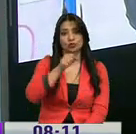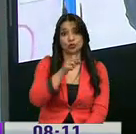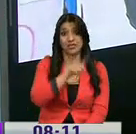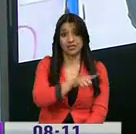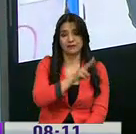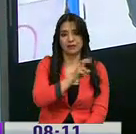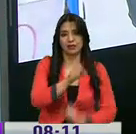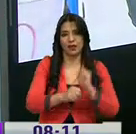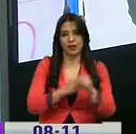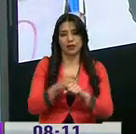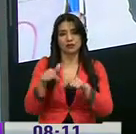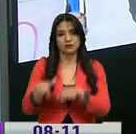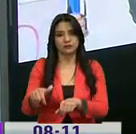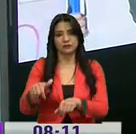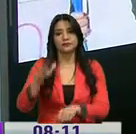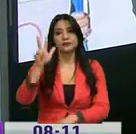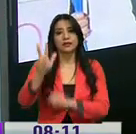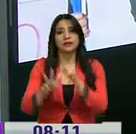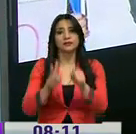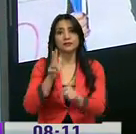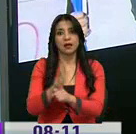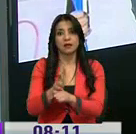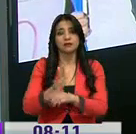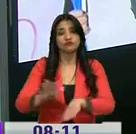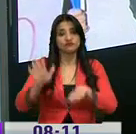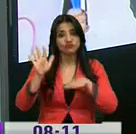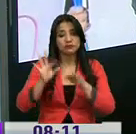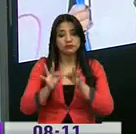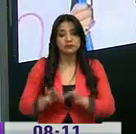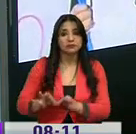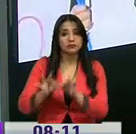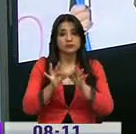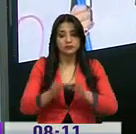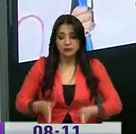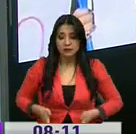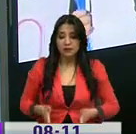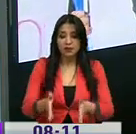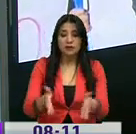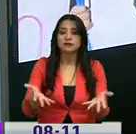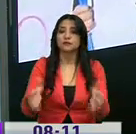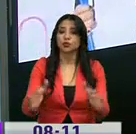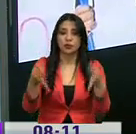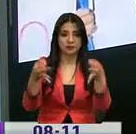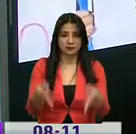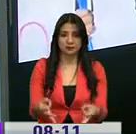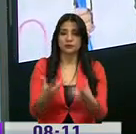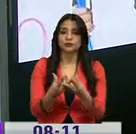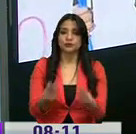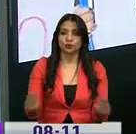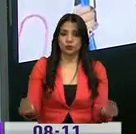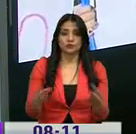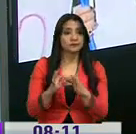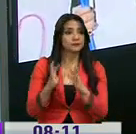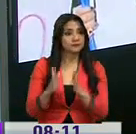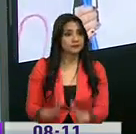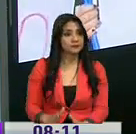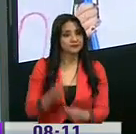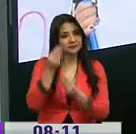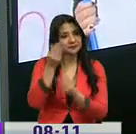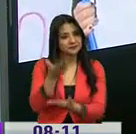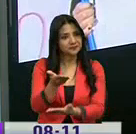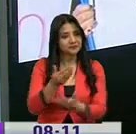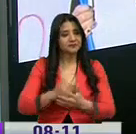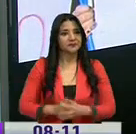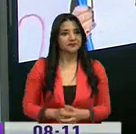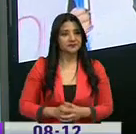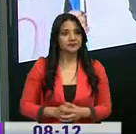años, acá son 3 años, les ofrecieron un arreglo en una calle que ahora no se concreta. Sí. Sofía, con los dolores de los vecinos,